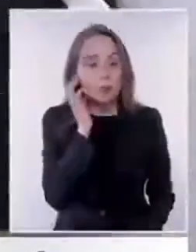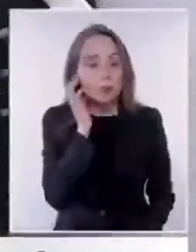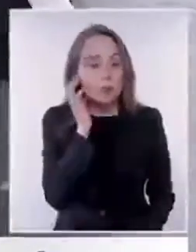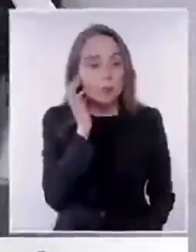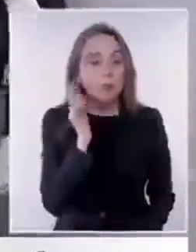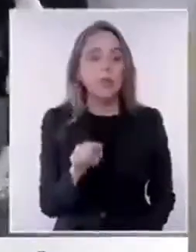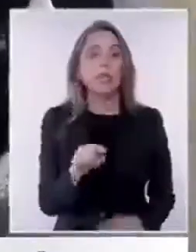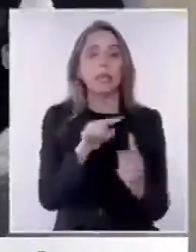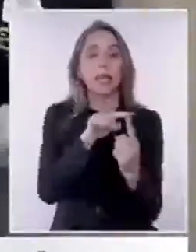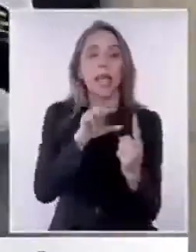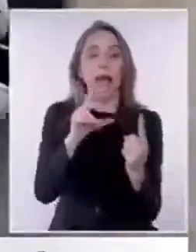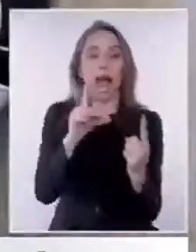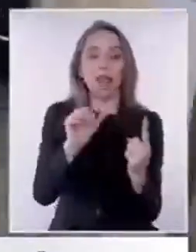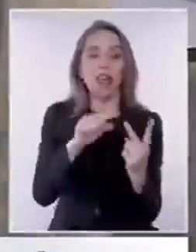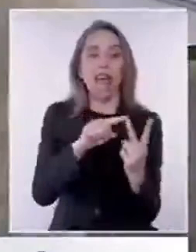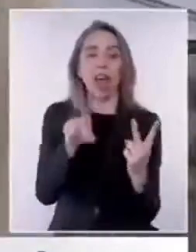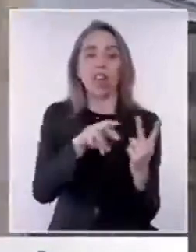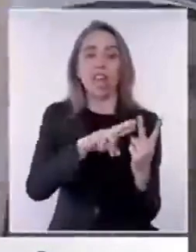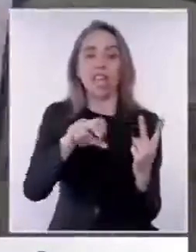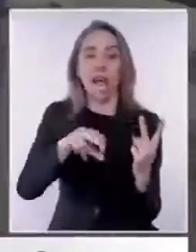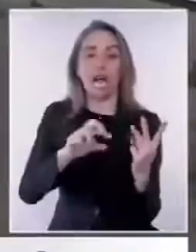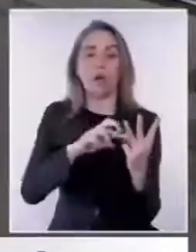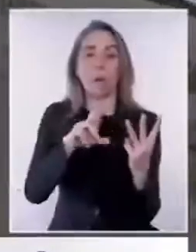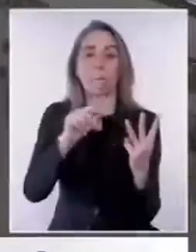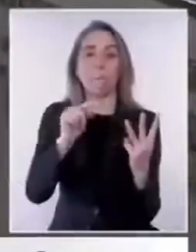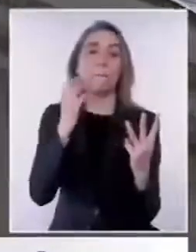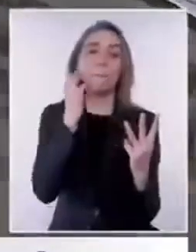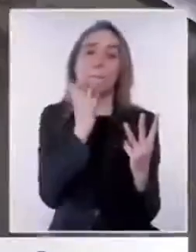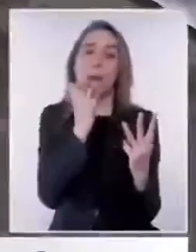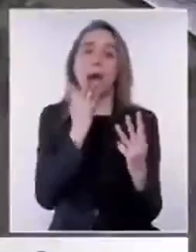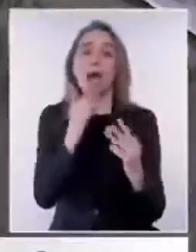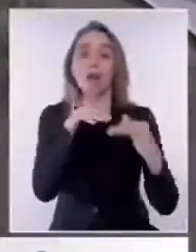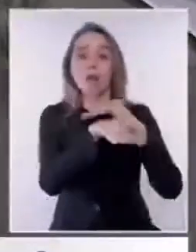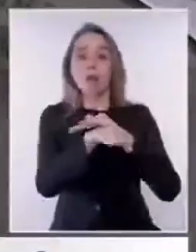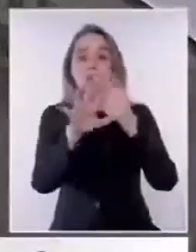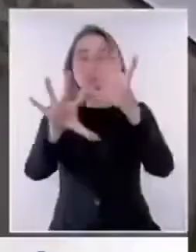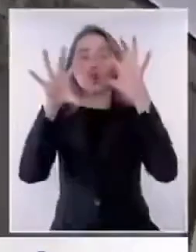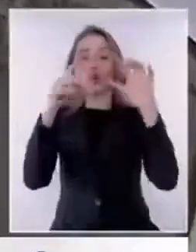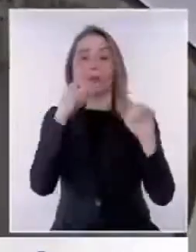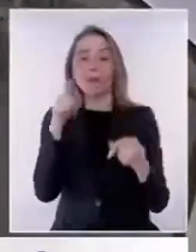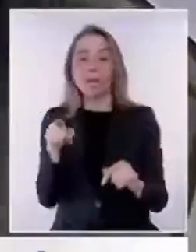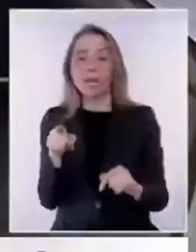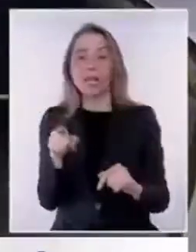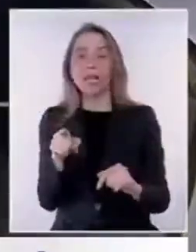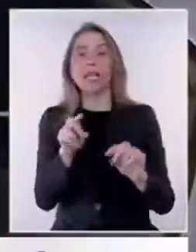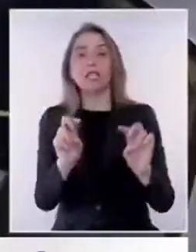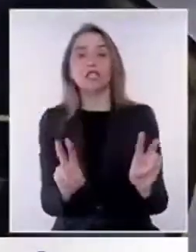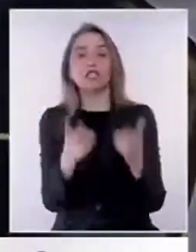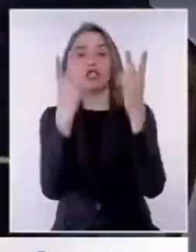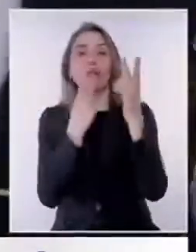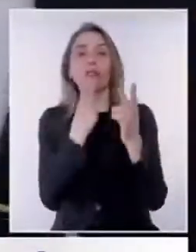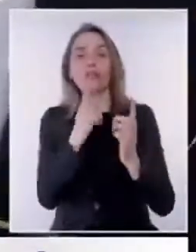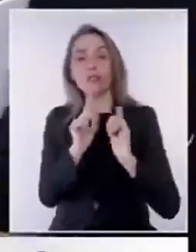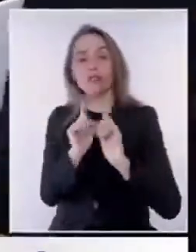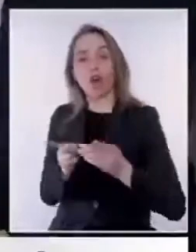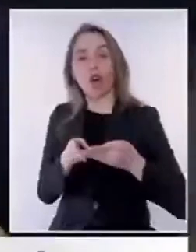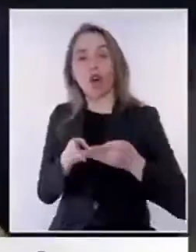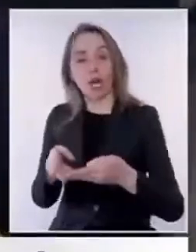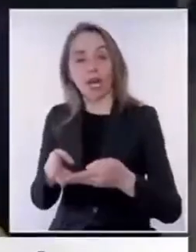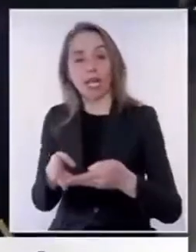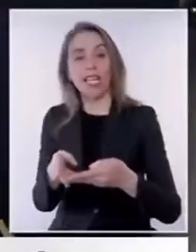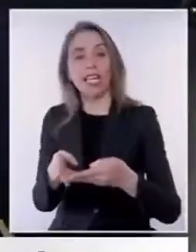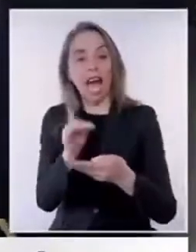aldea cerrando plantas en lugares destacados. Cuando se inaugura el monumento, los sobrevivientes del combate vienen. Vienen, sí.